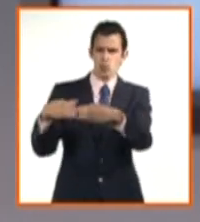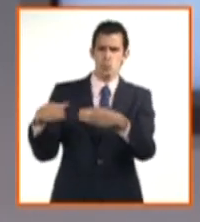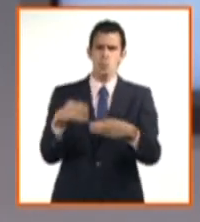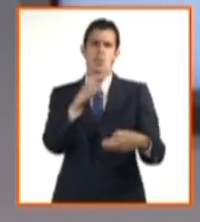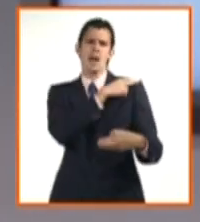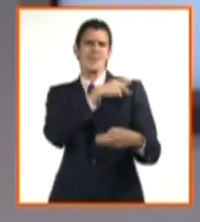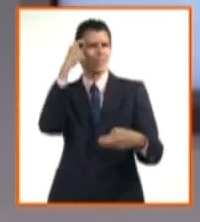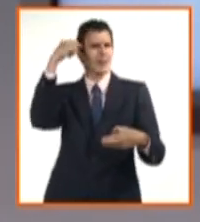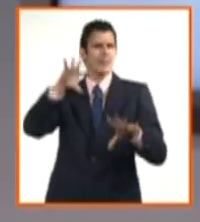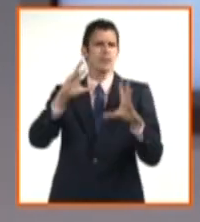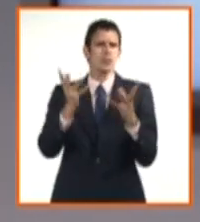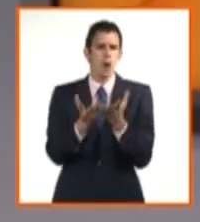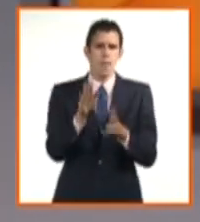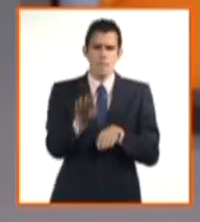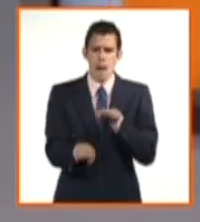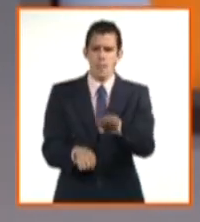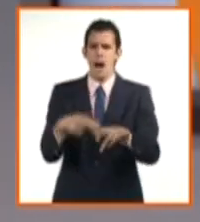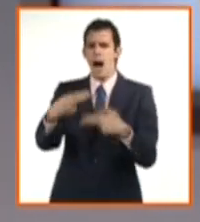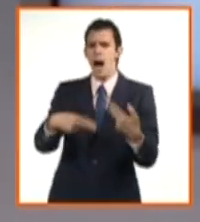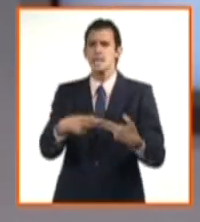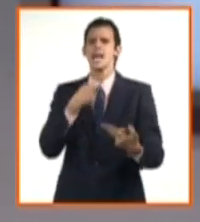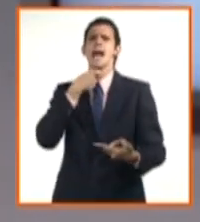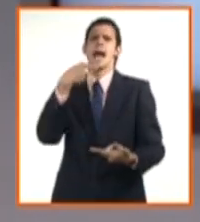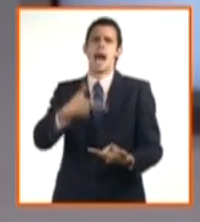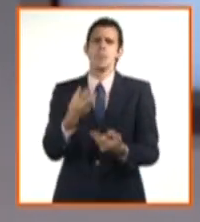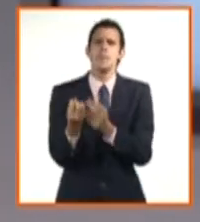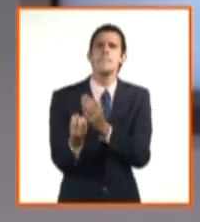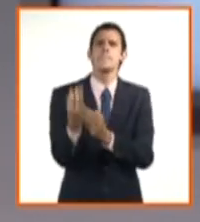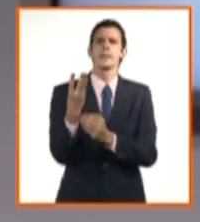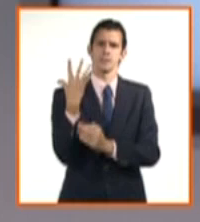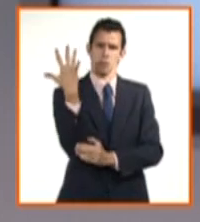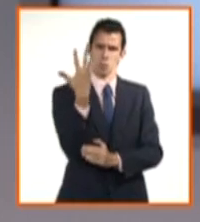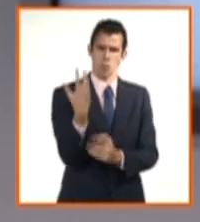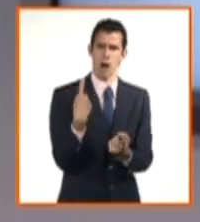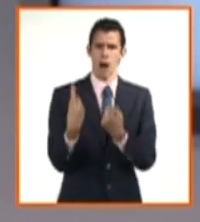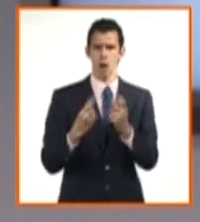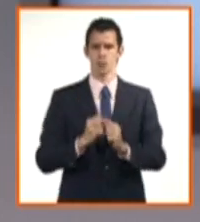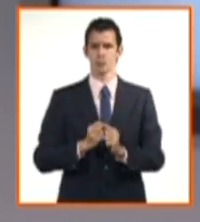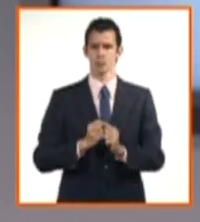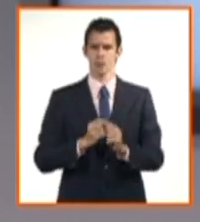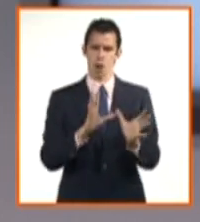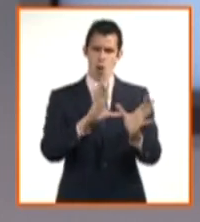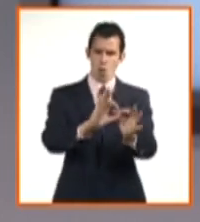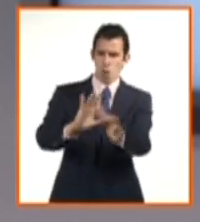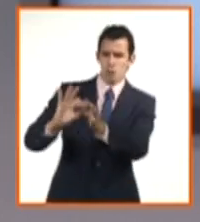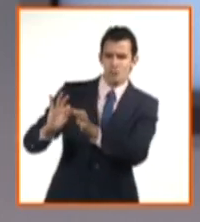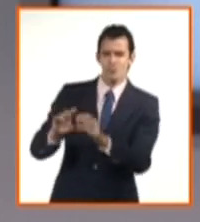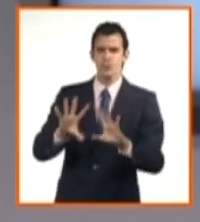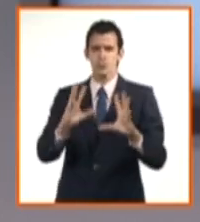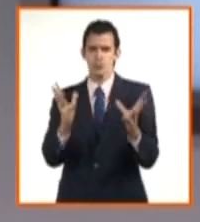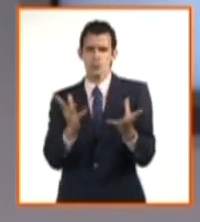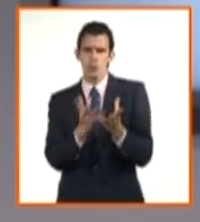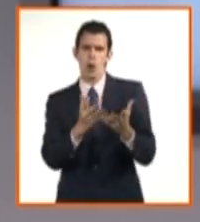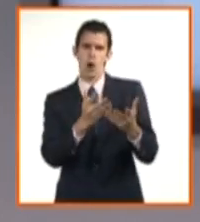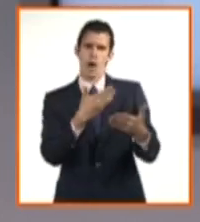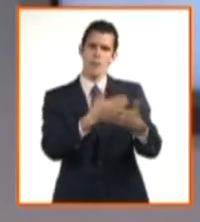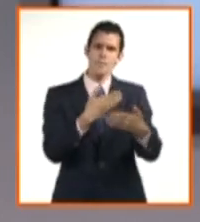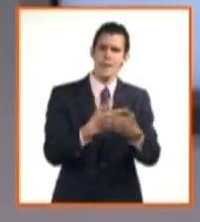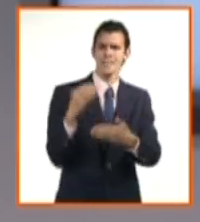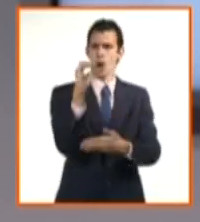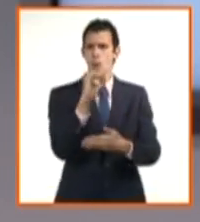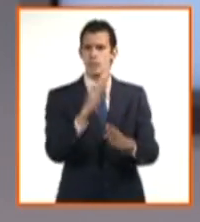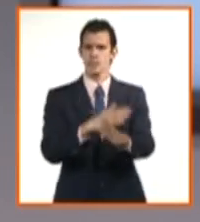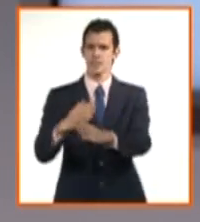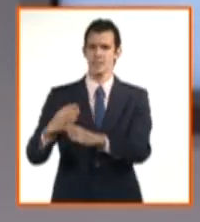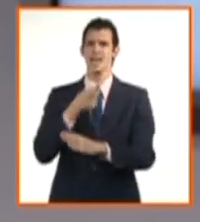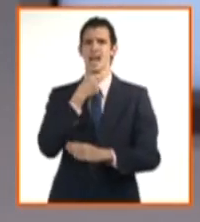documentos normativos que se elaboran de conjunto con el título meteorología y otro sistema de vigilancia como es el procedimiento país del año 2018 el